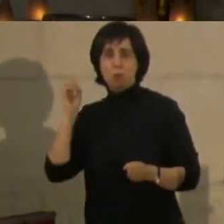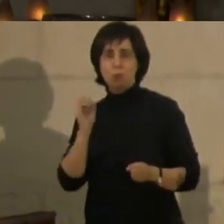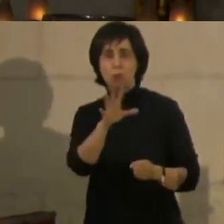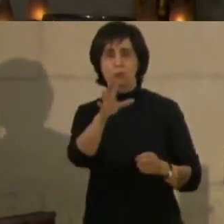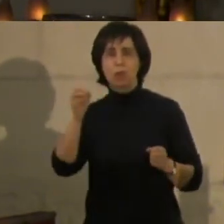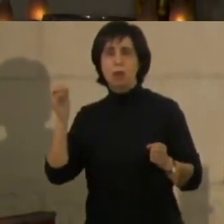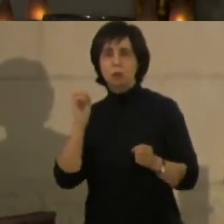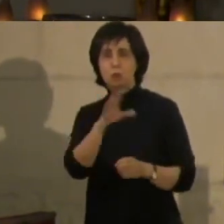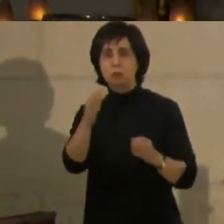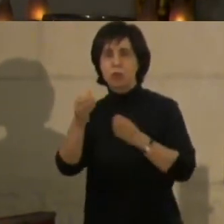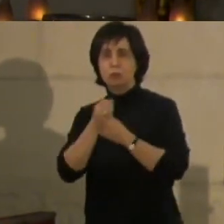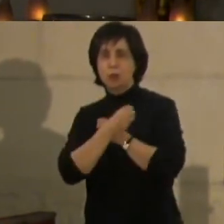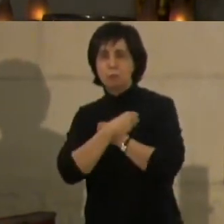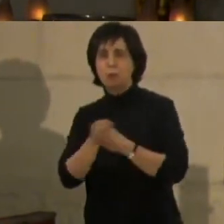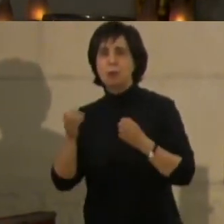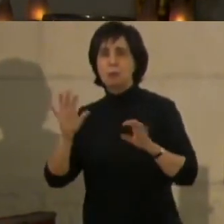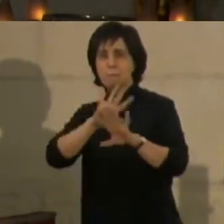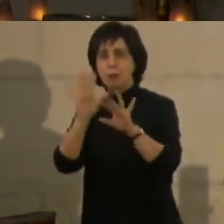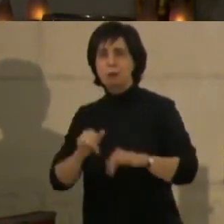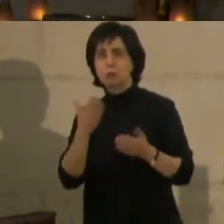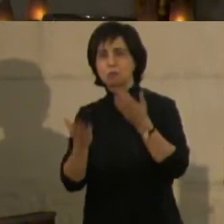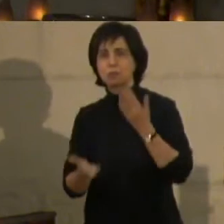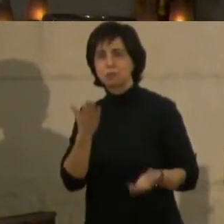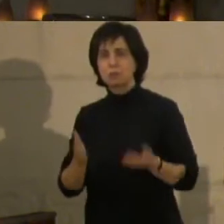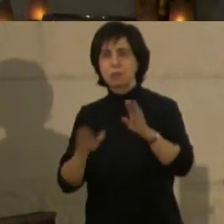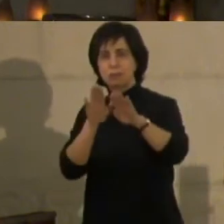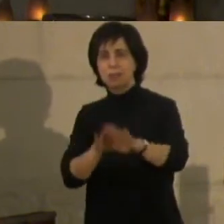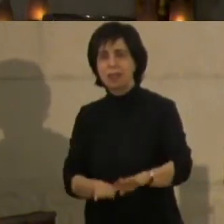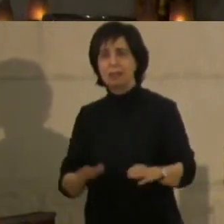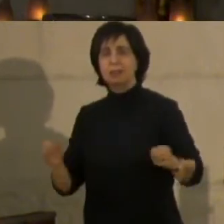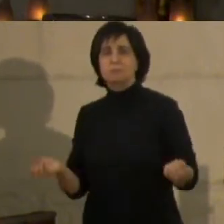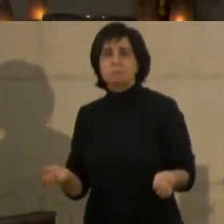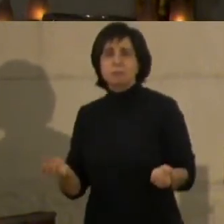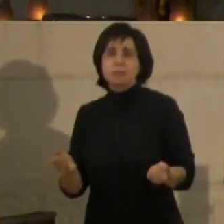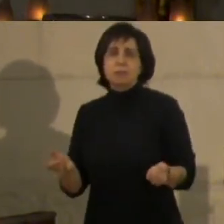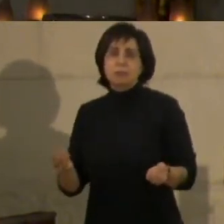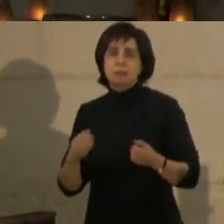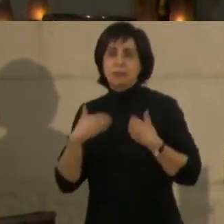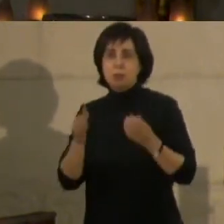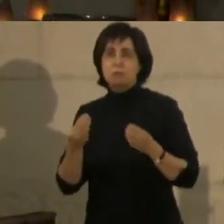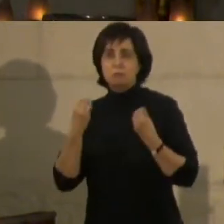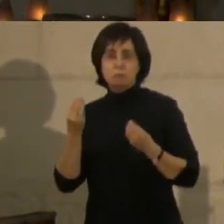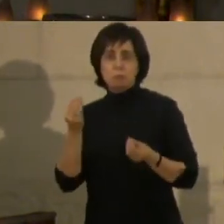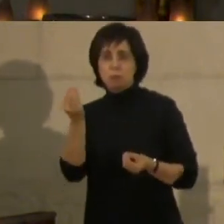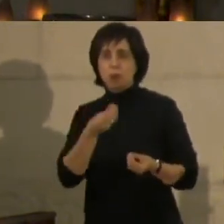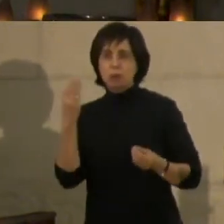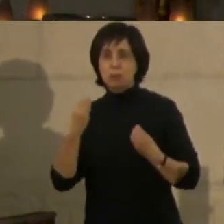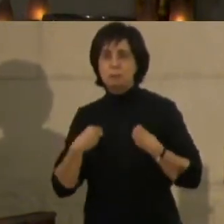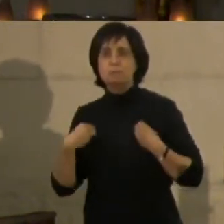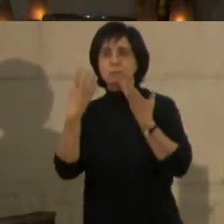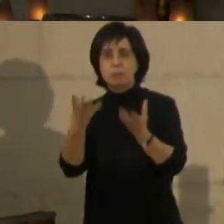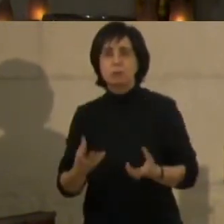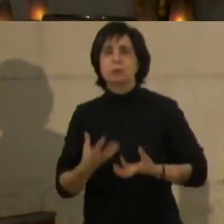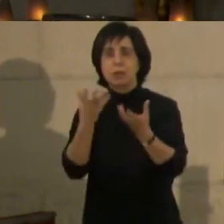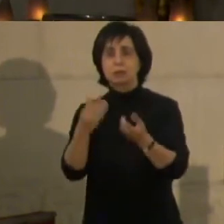de amor, de paz, de justicia, de entrega, de servicio, de fidelidad, de sacar lo mejor de mí mismo para